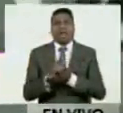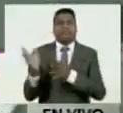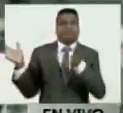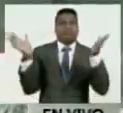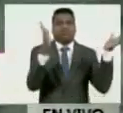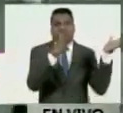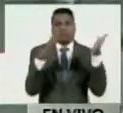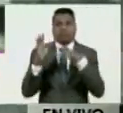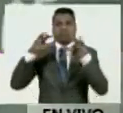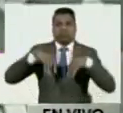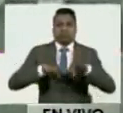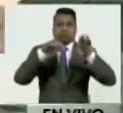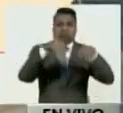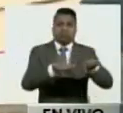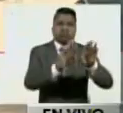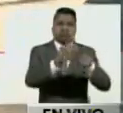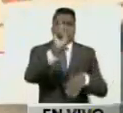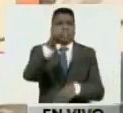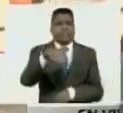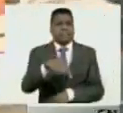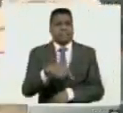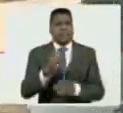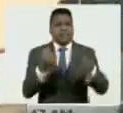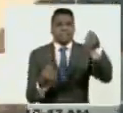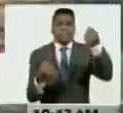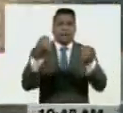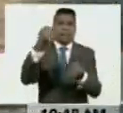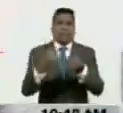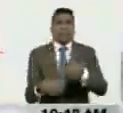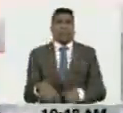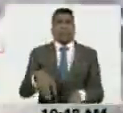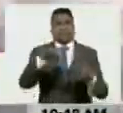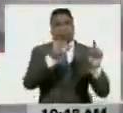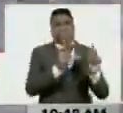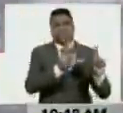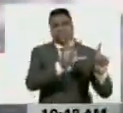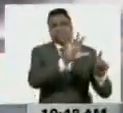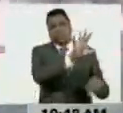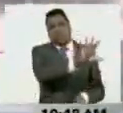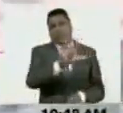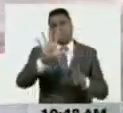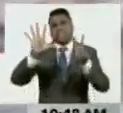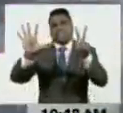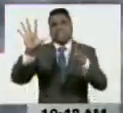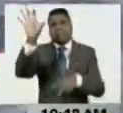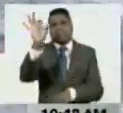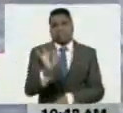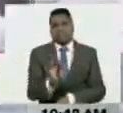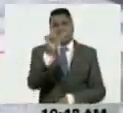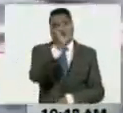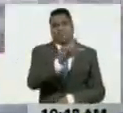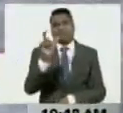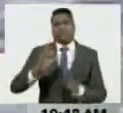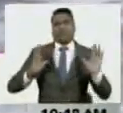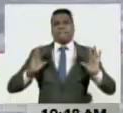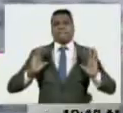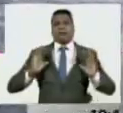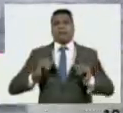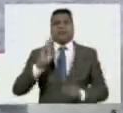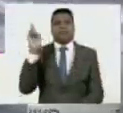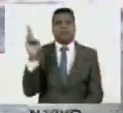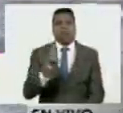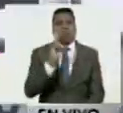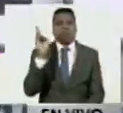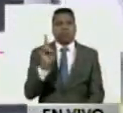pasado 7 de abril hasta la fecha. El 57% de los temporadistas utilizaron los